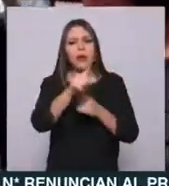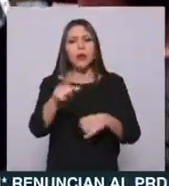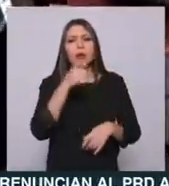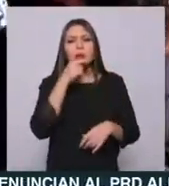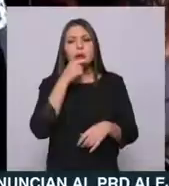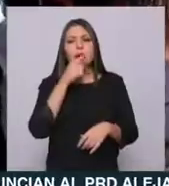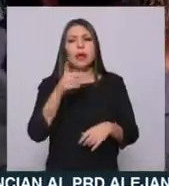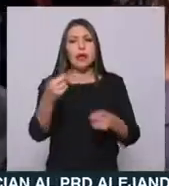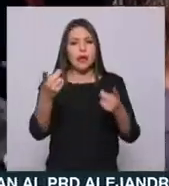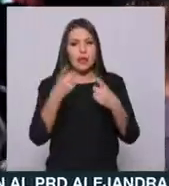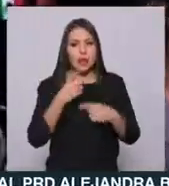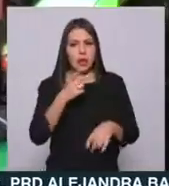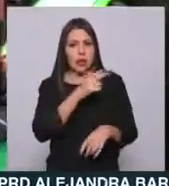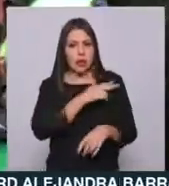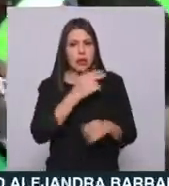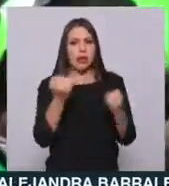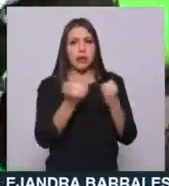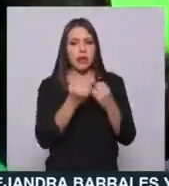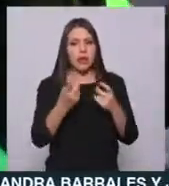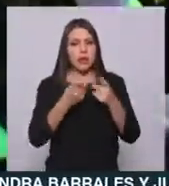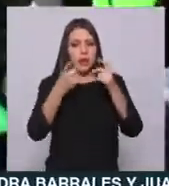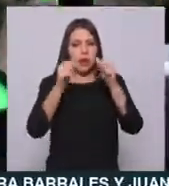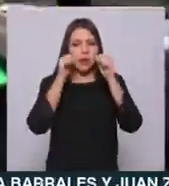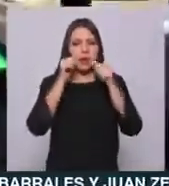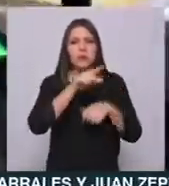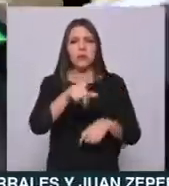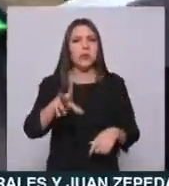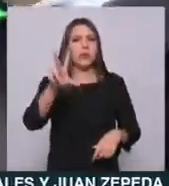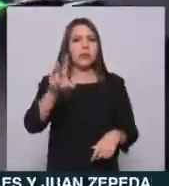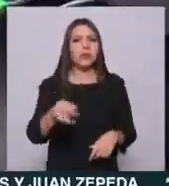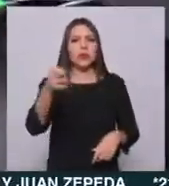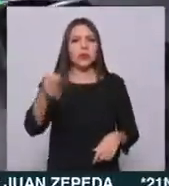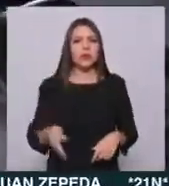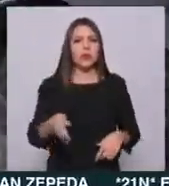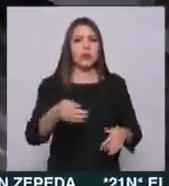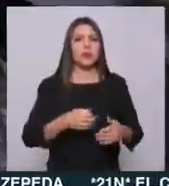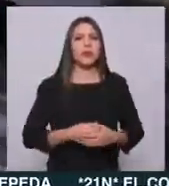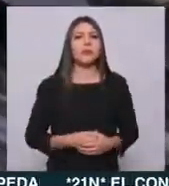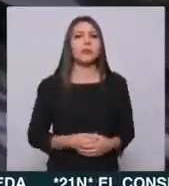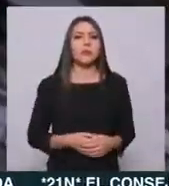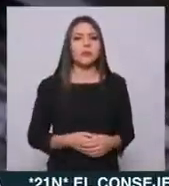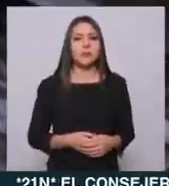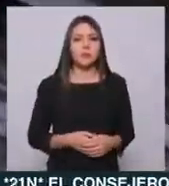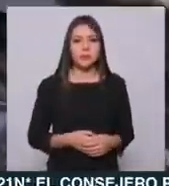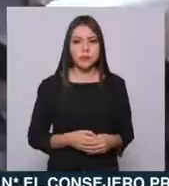estaban recibiendo. Sin embargo, su petición fue rechazada.